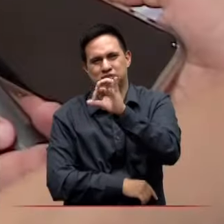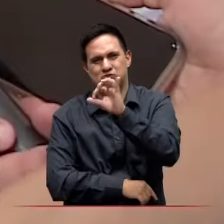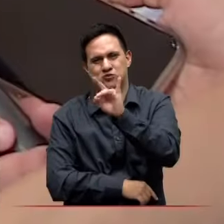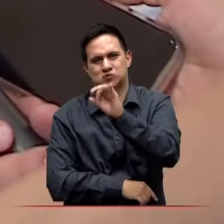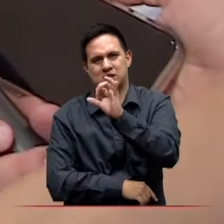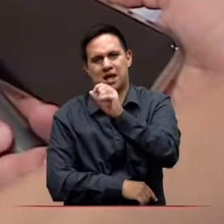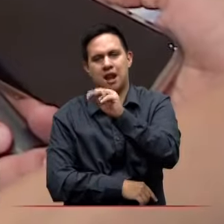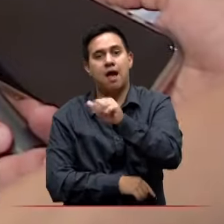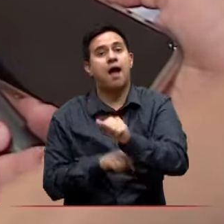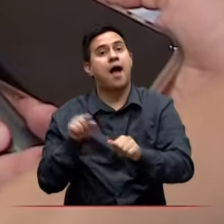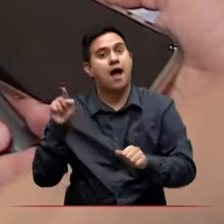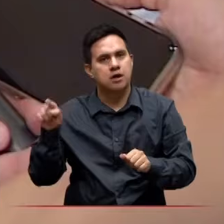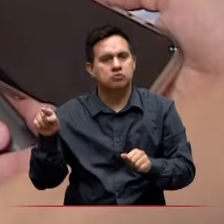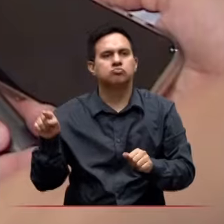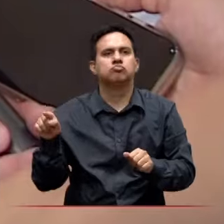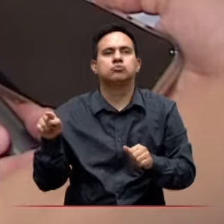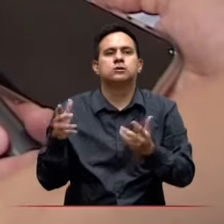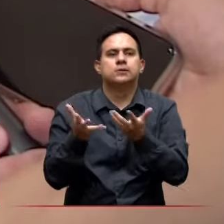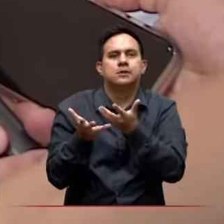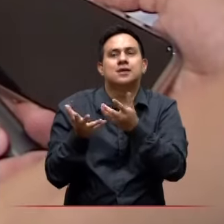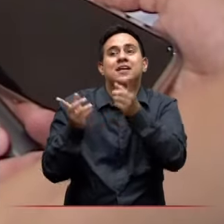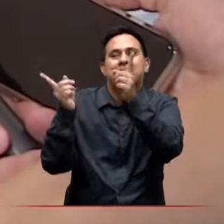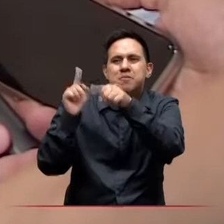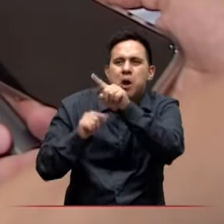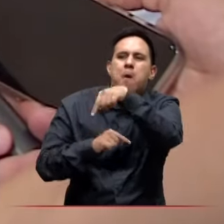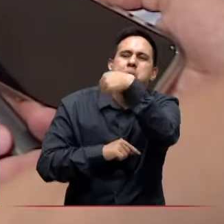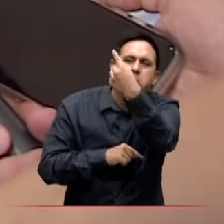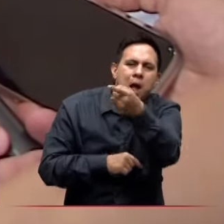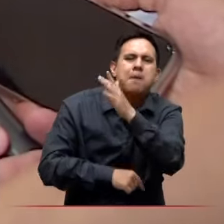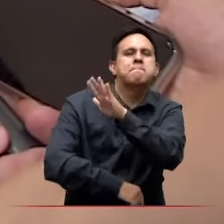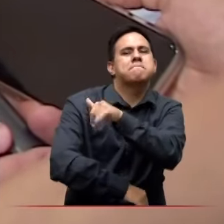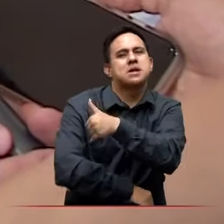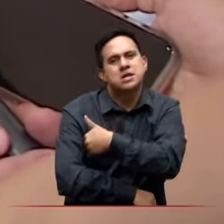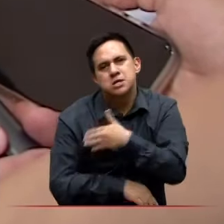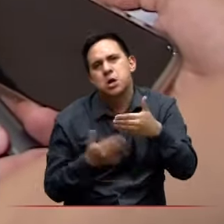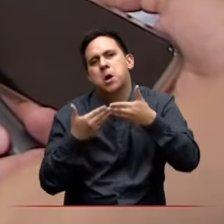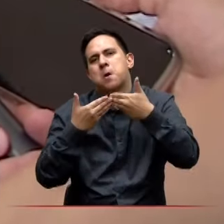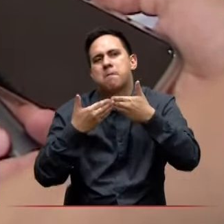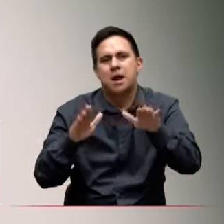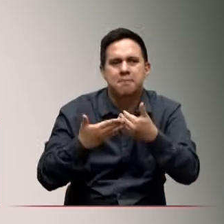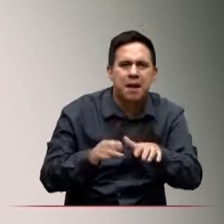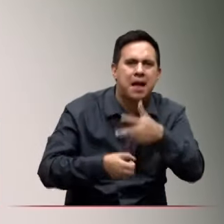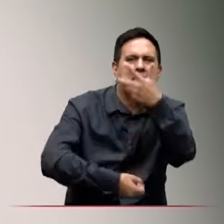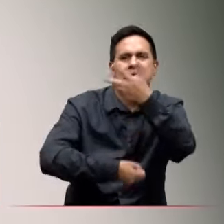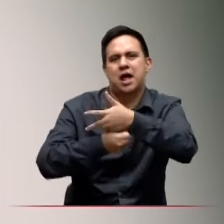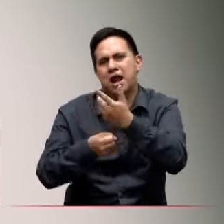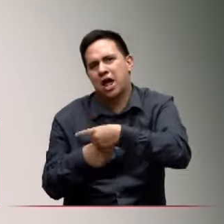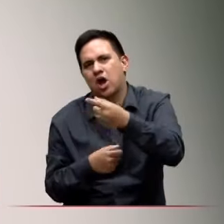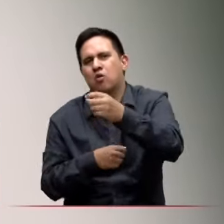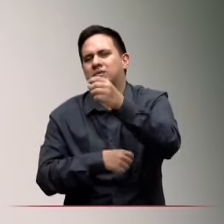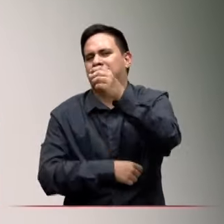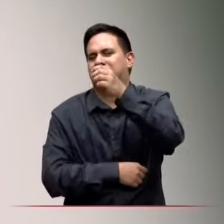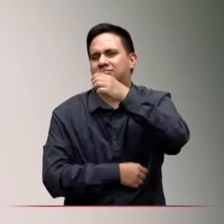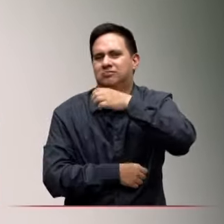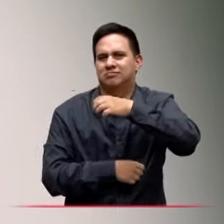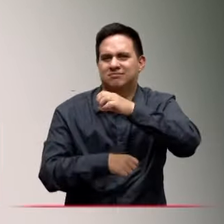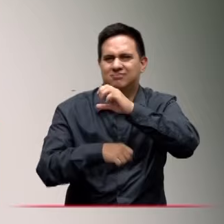para firmar con los otros ministros de Panamá, de Nicaragua, de Honduras, de Costa Rica y de Jamaica